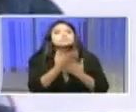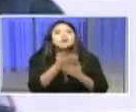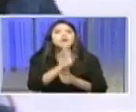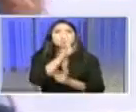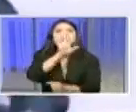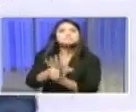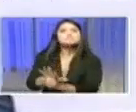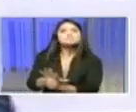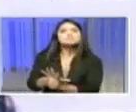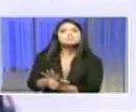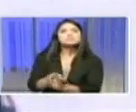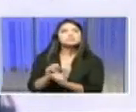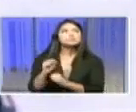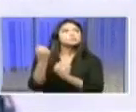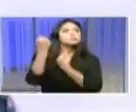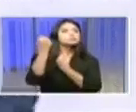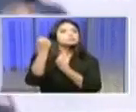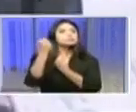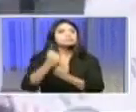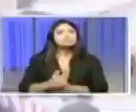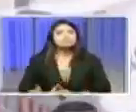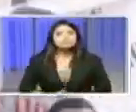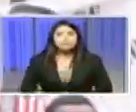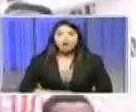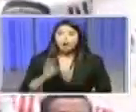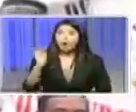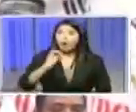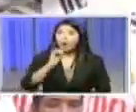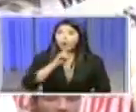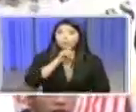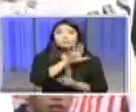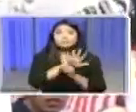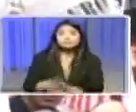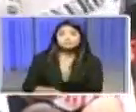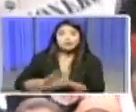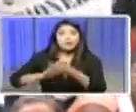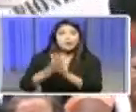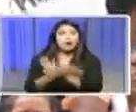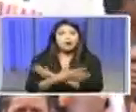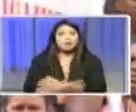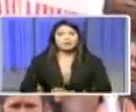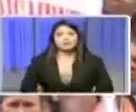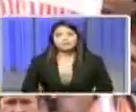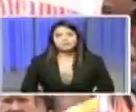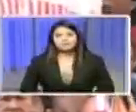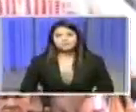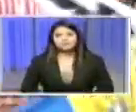lo invisibilizan o lo reprimen y lo acaban.